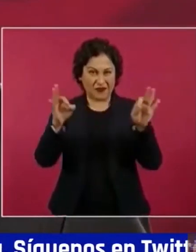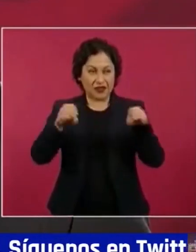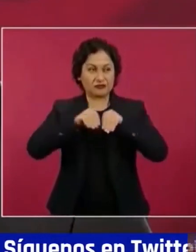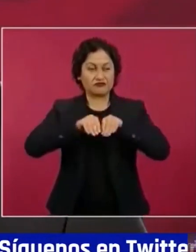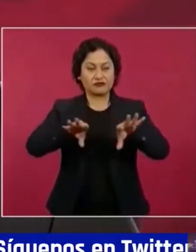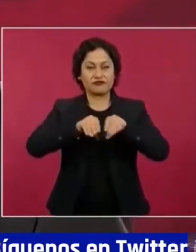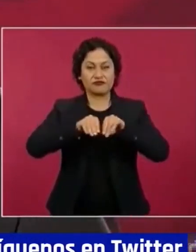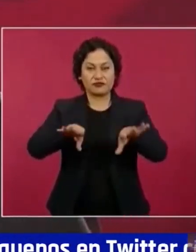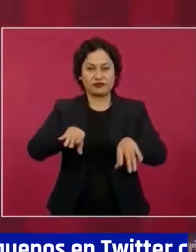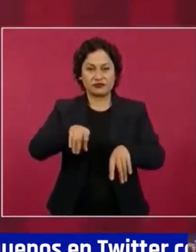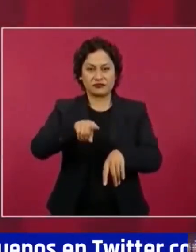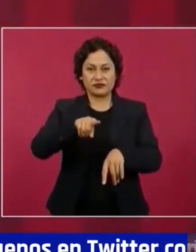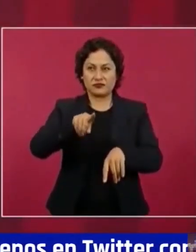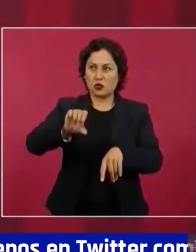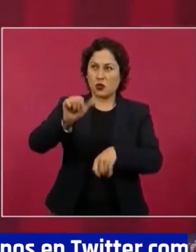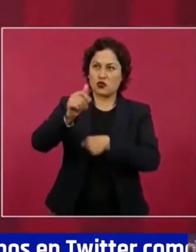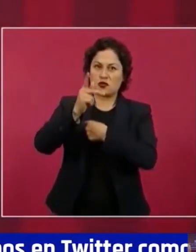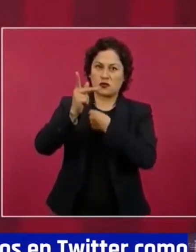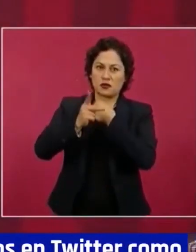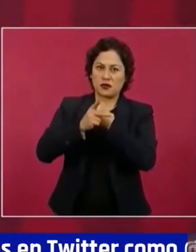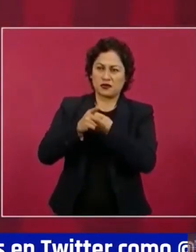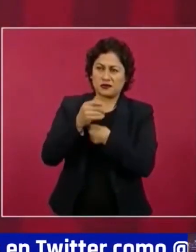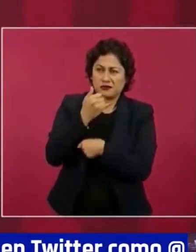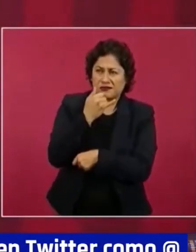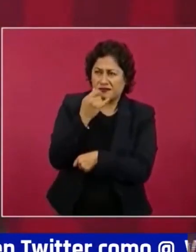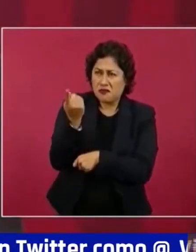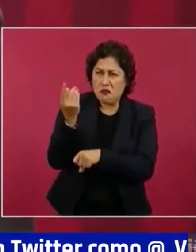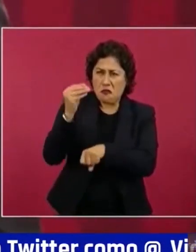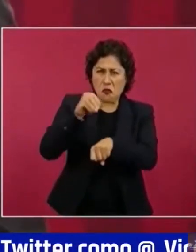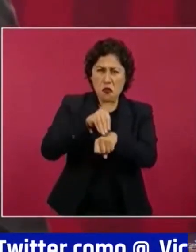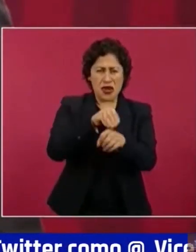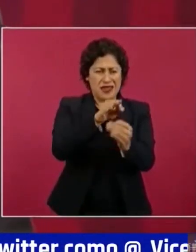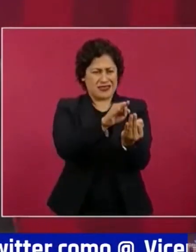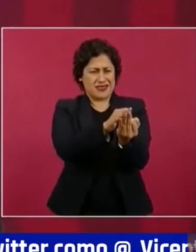no sabe lo que son los tamales. ¿Sí?